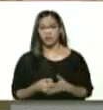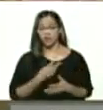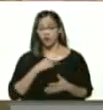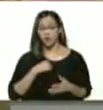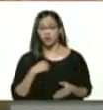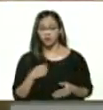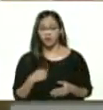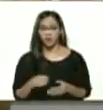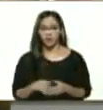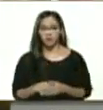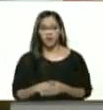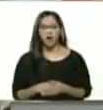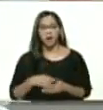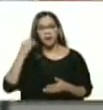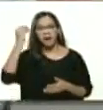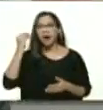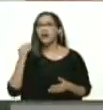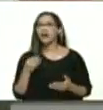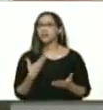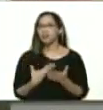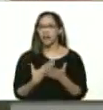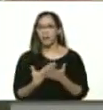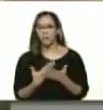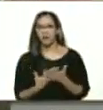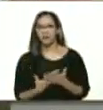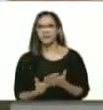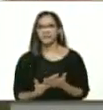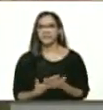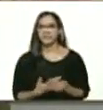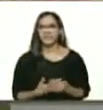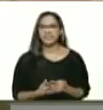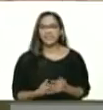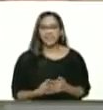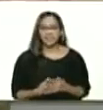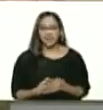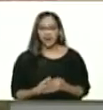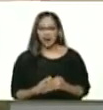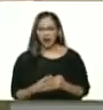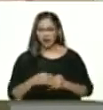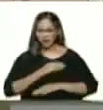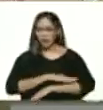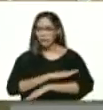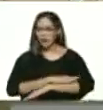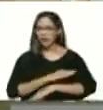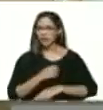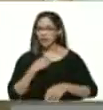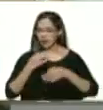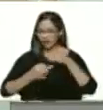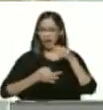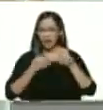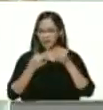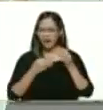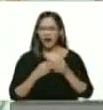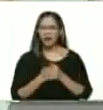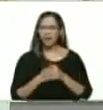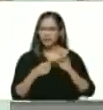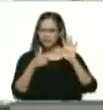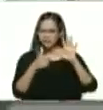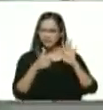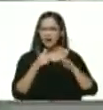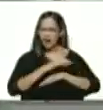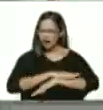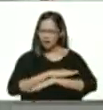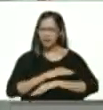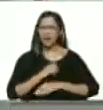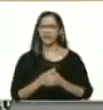hemos creído que son las postulaciones a los estos cargos y voy a tratar de explicarlo aquí están los seis cargos